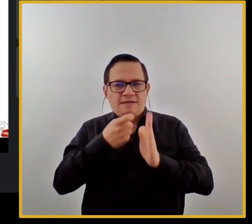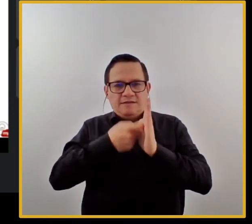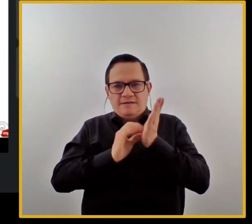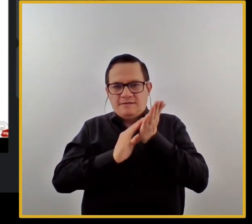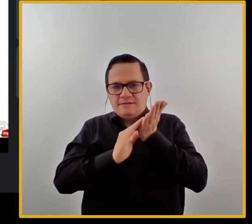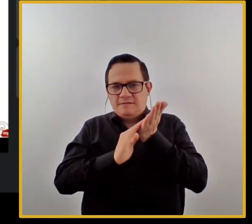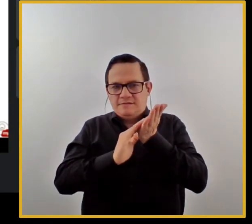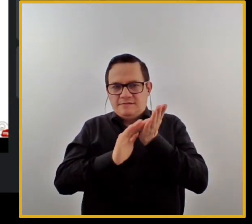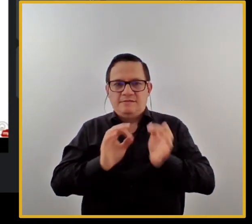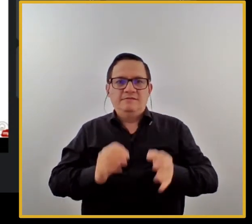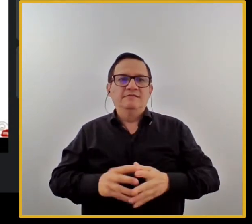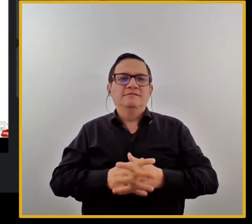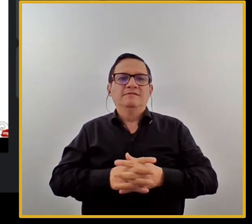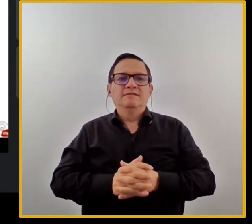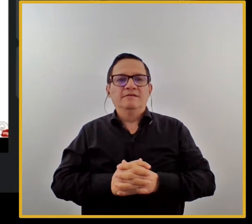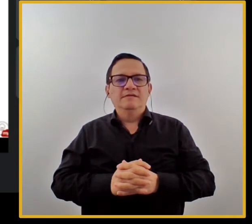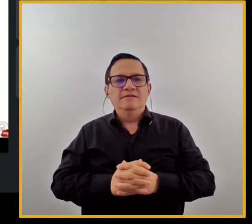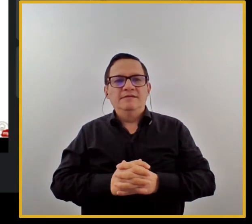este queda acá arriba,